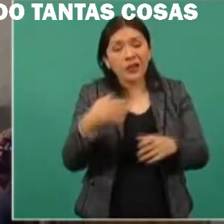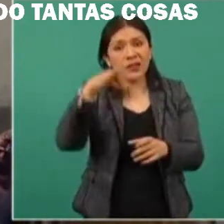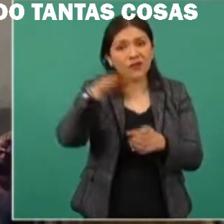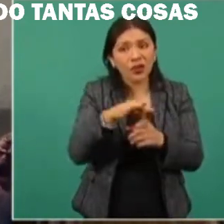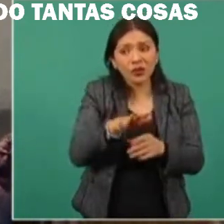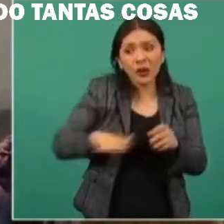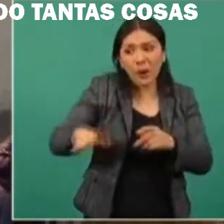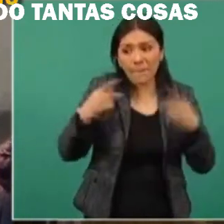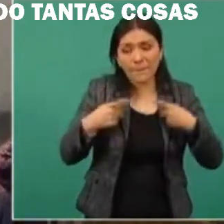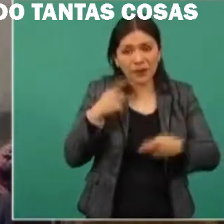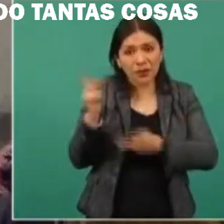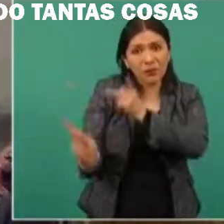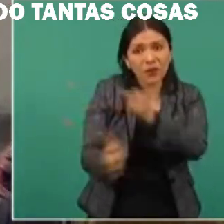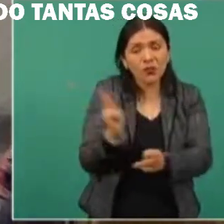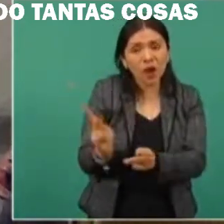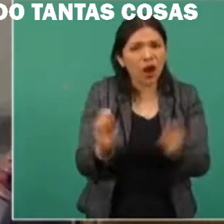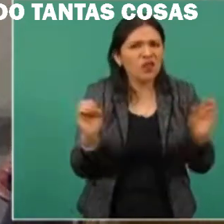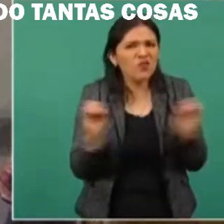la consulta,